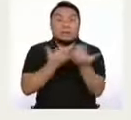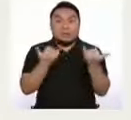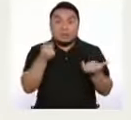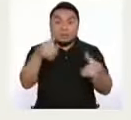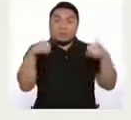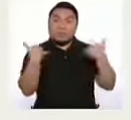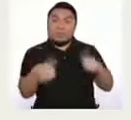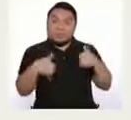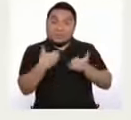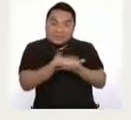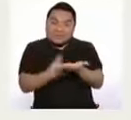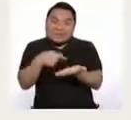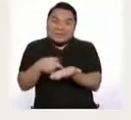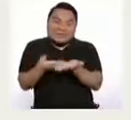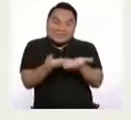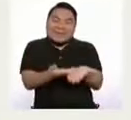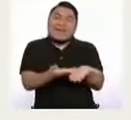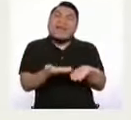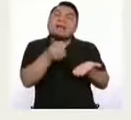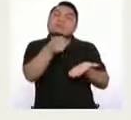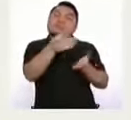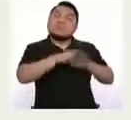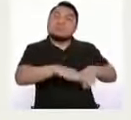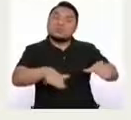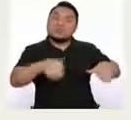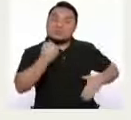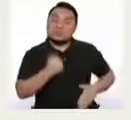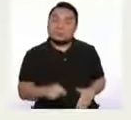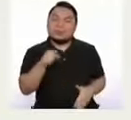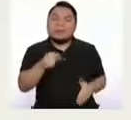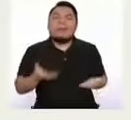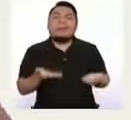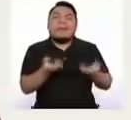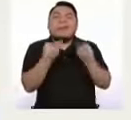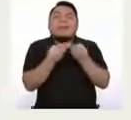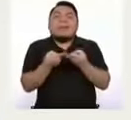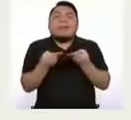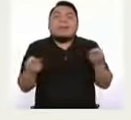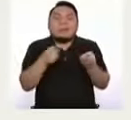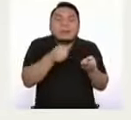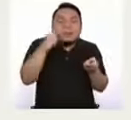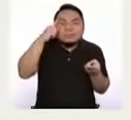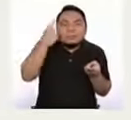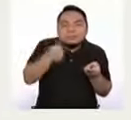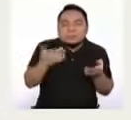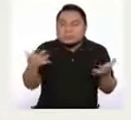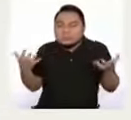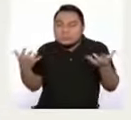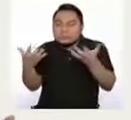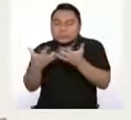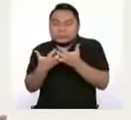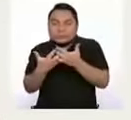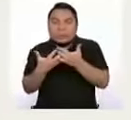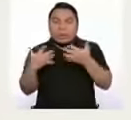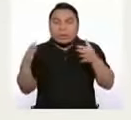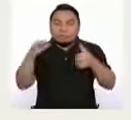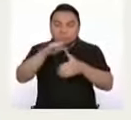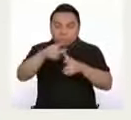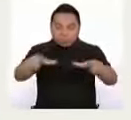estos juegos, les damos a nuestros niños y niñas herramientas para que establezcan relaciones entre su cuerpo y el